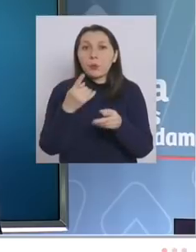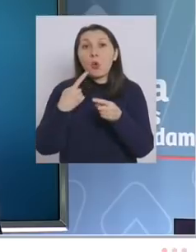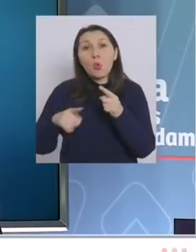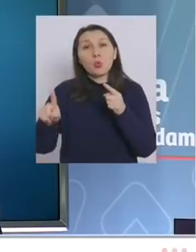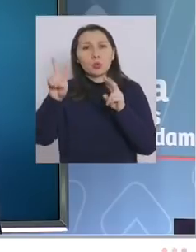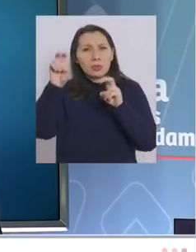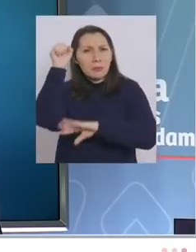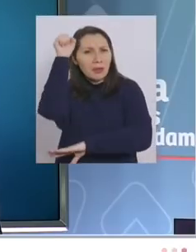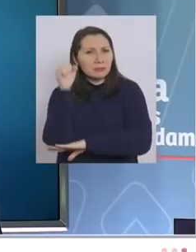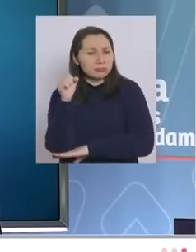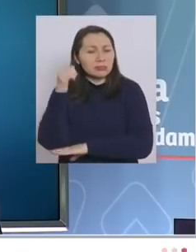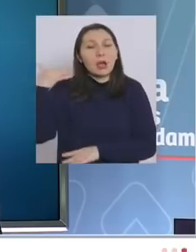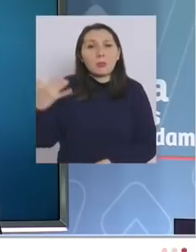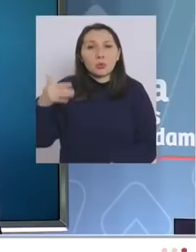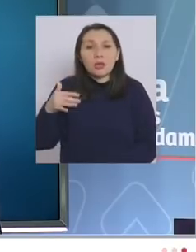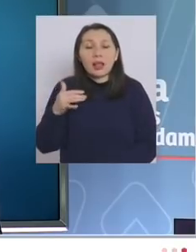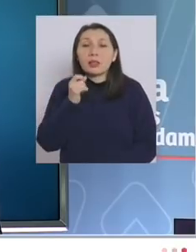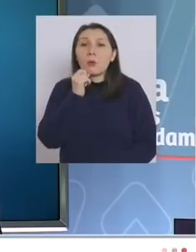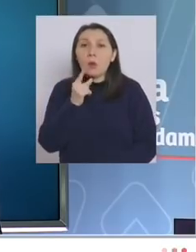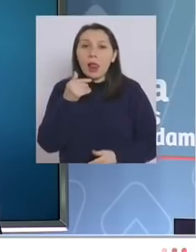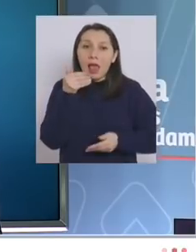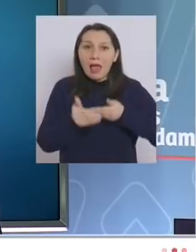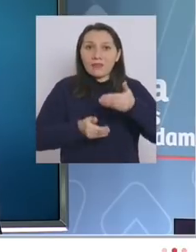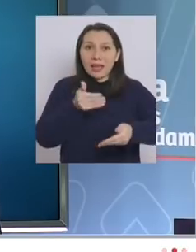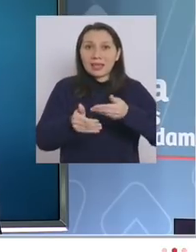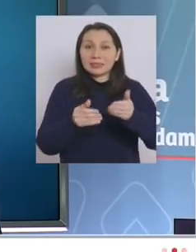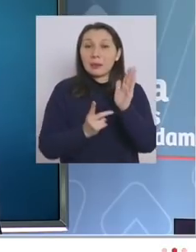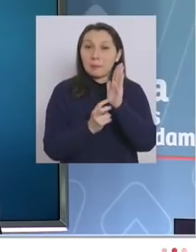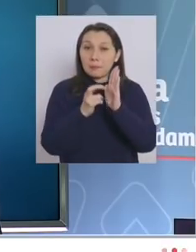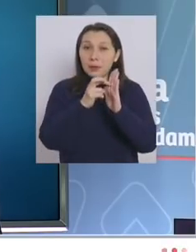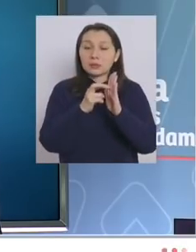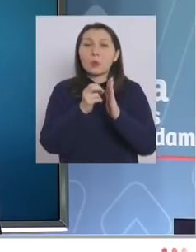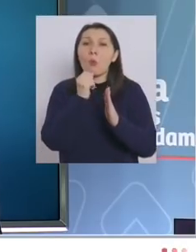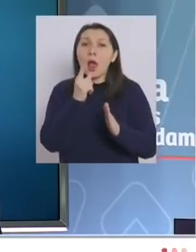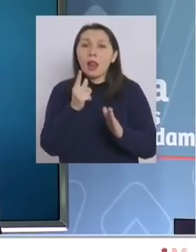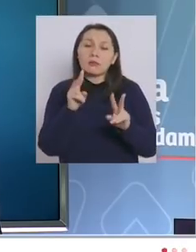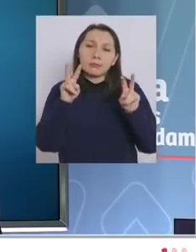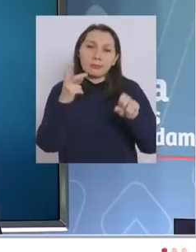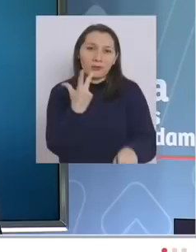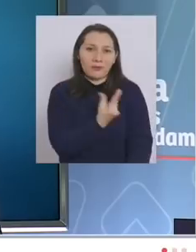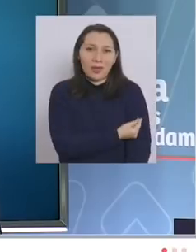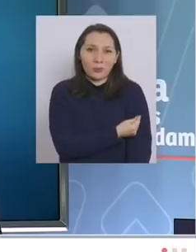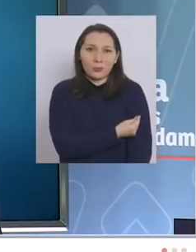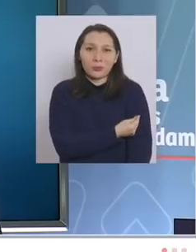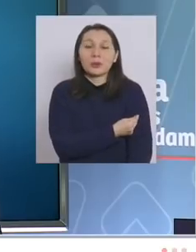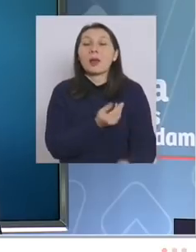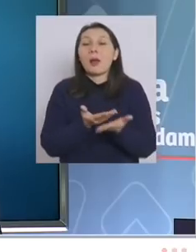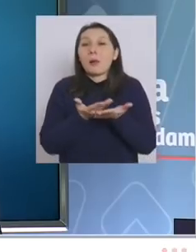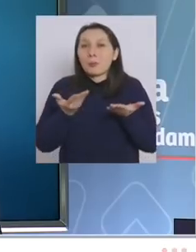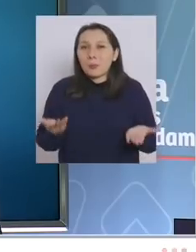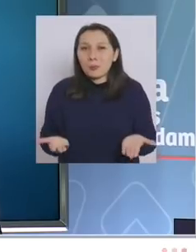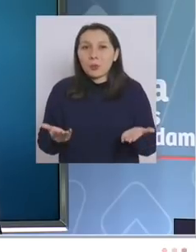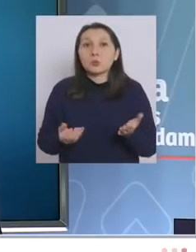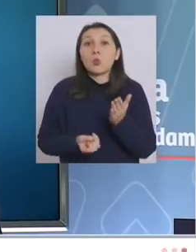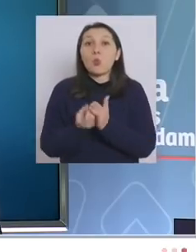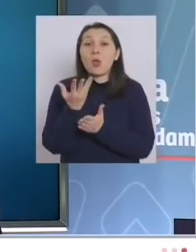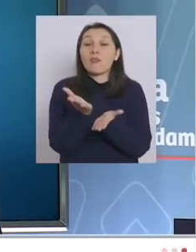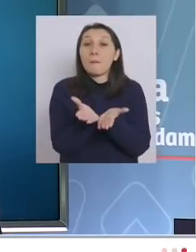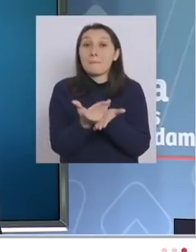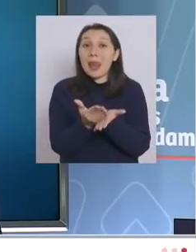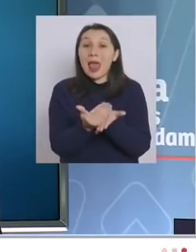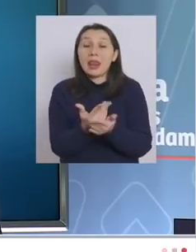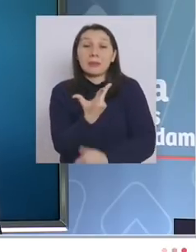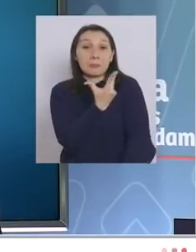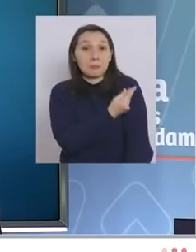de los pilares elementales para poder avanzar en el paso a paso es la vacunación. Y es por eso que el nuevo plan paso a